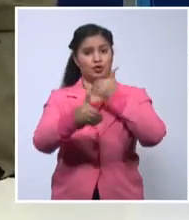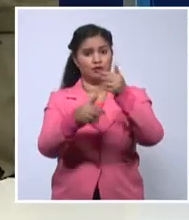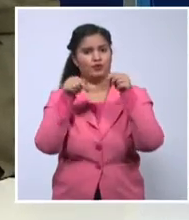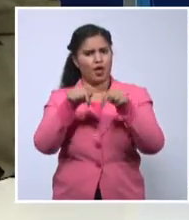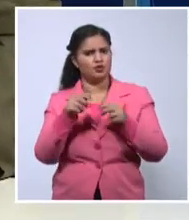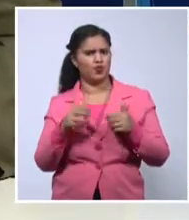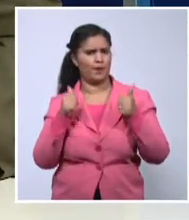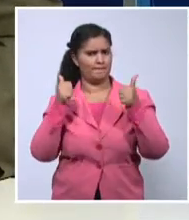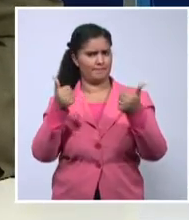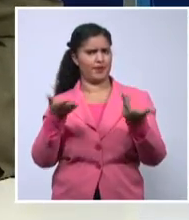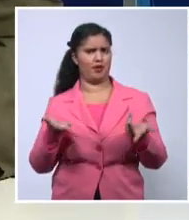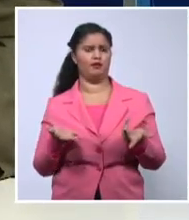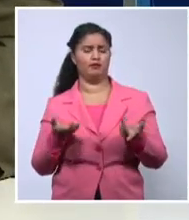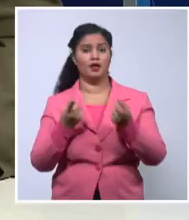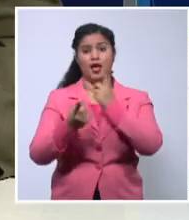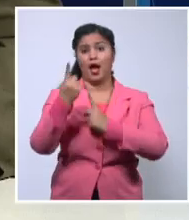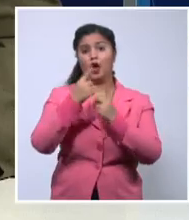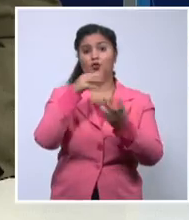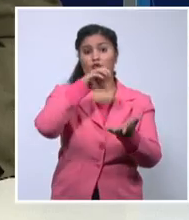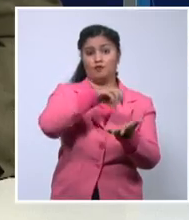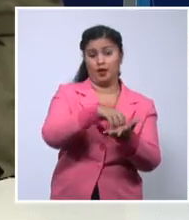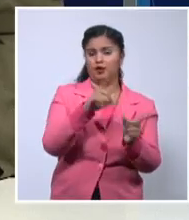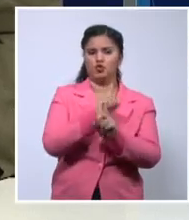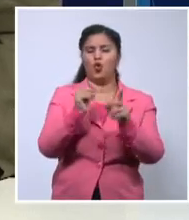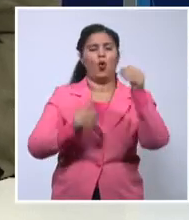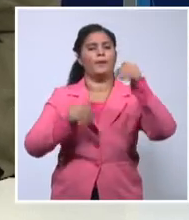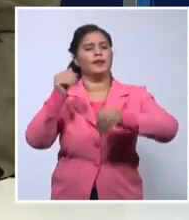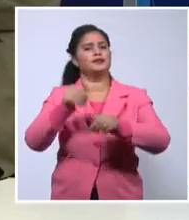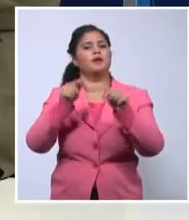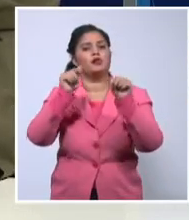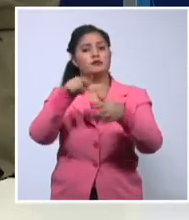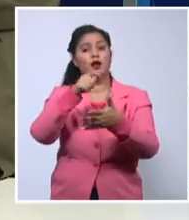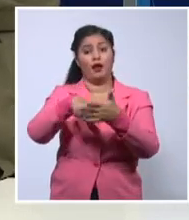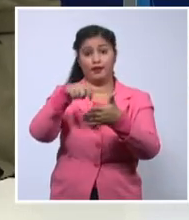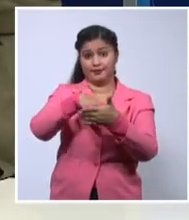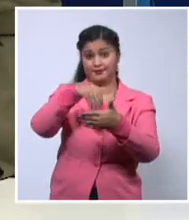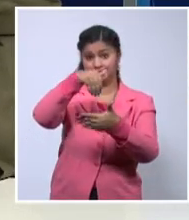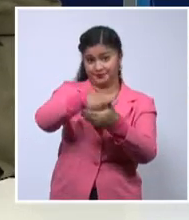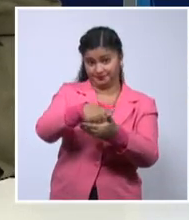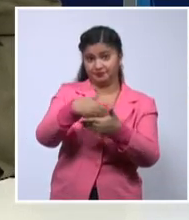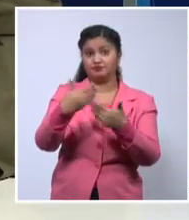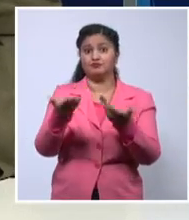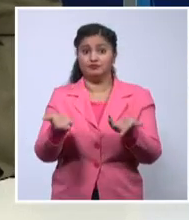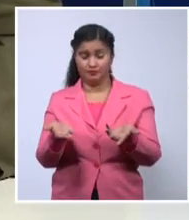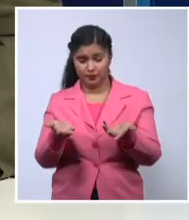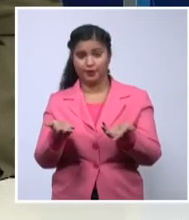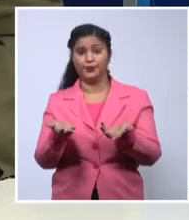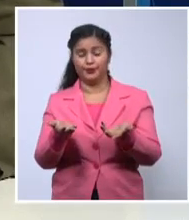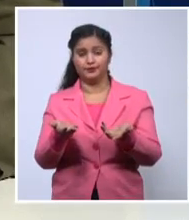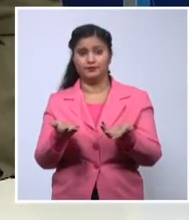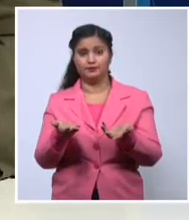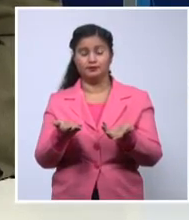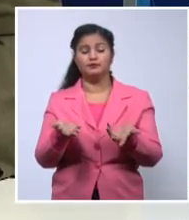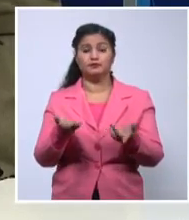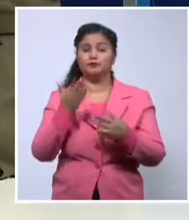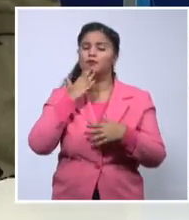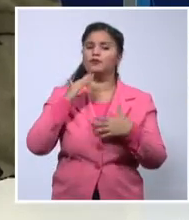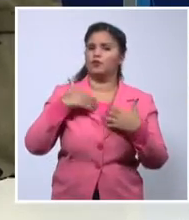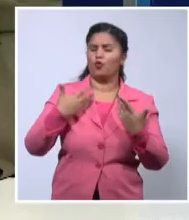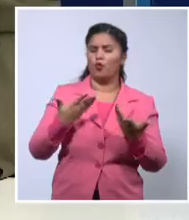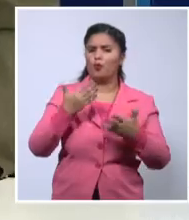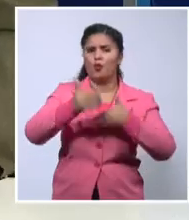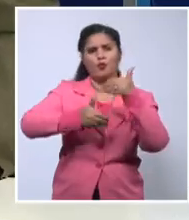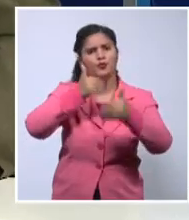participación de los sectores más extremistas de la derecha venezolana logrará sabotear los resultados y poner en entredicho su legitimidad?